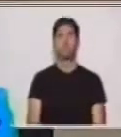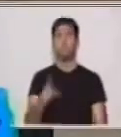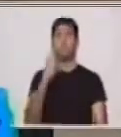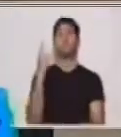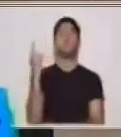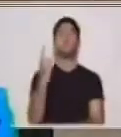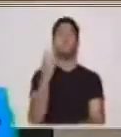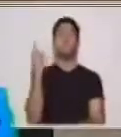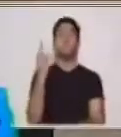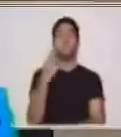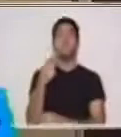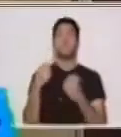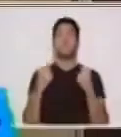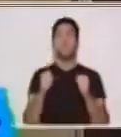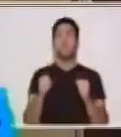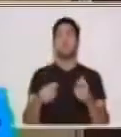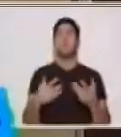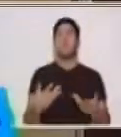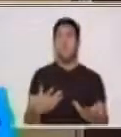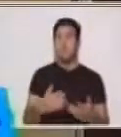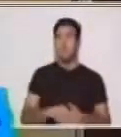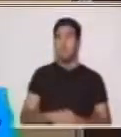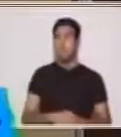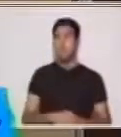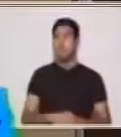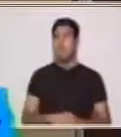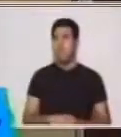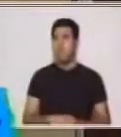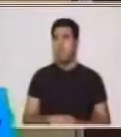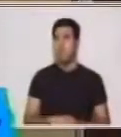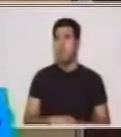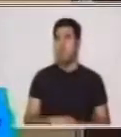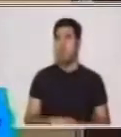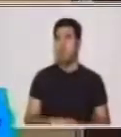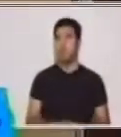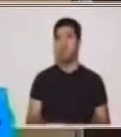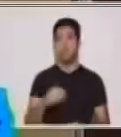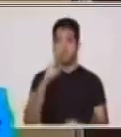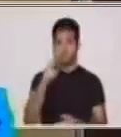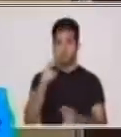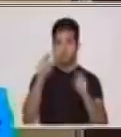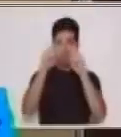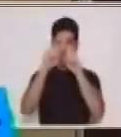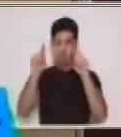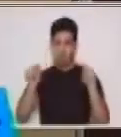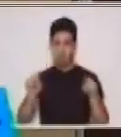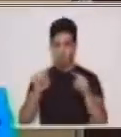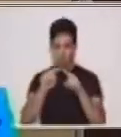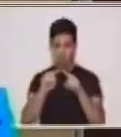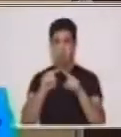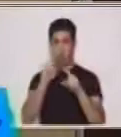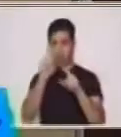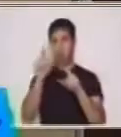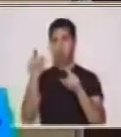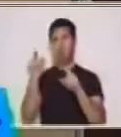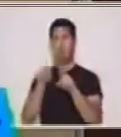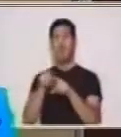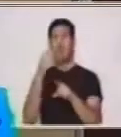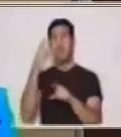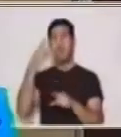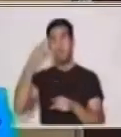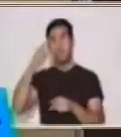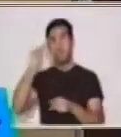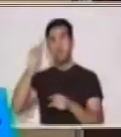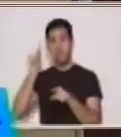importante, a estos hay que dejarles una pestañita. Entonces a cada uno hay que hacerle